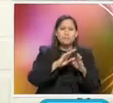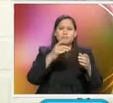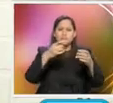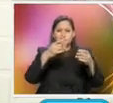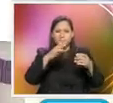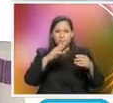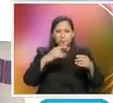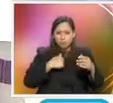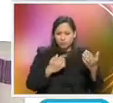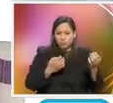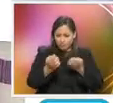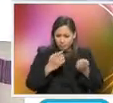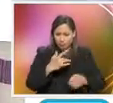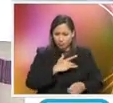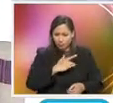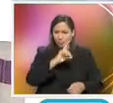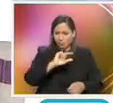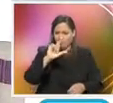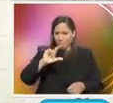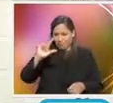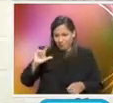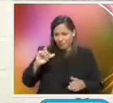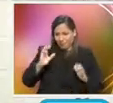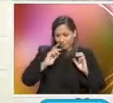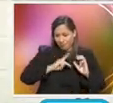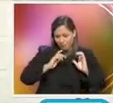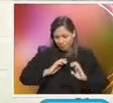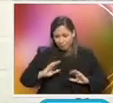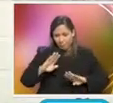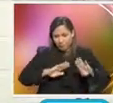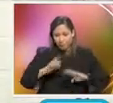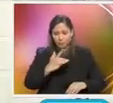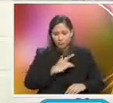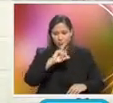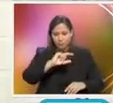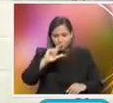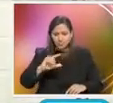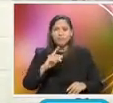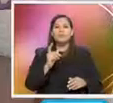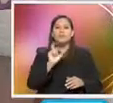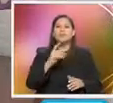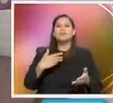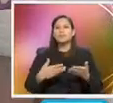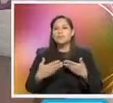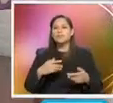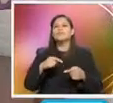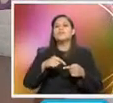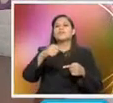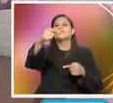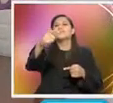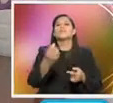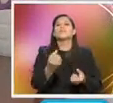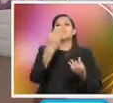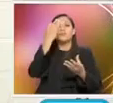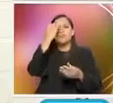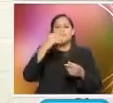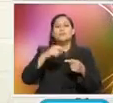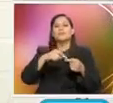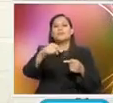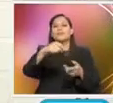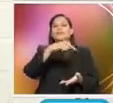cuando estamos haciendo ejercicio, desde nuestro ritmo cardíaco, la cantidad de pasos, la distancia que recorremos. Hoy